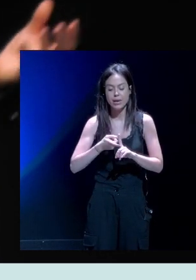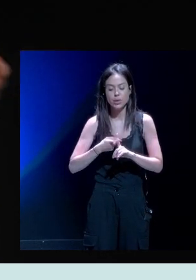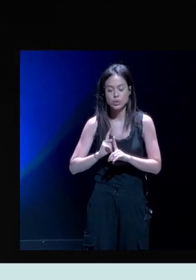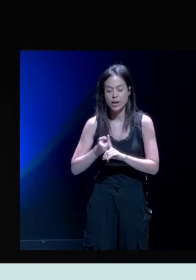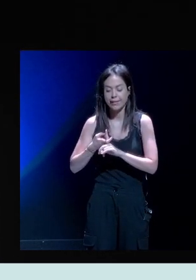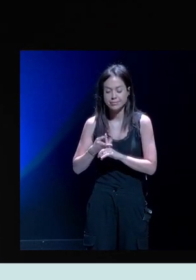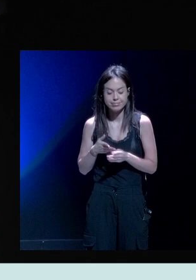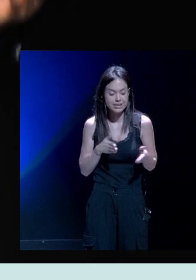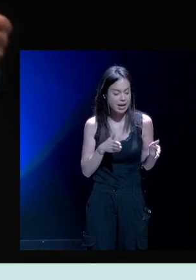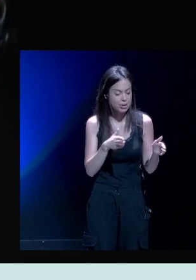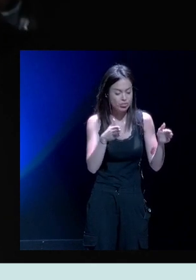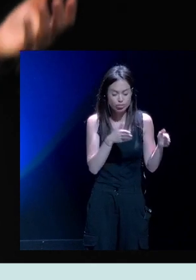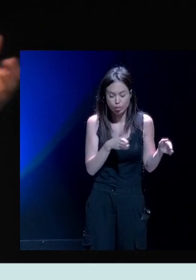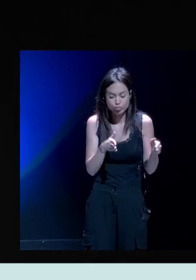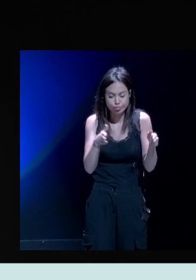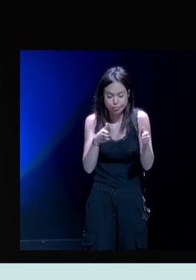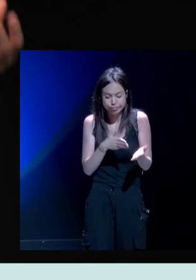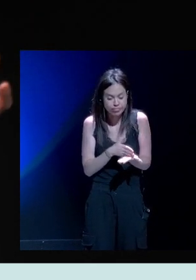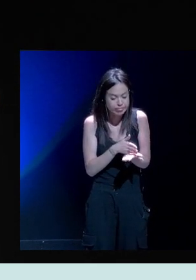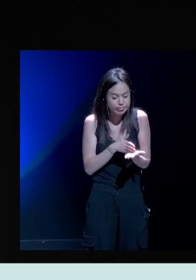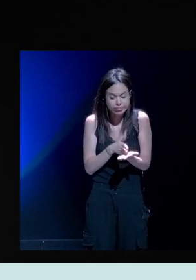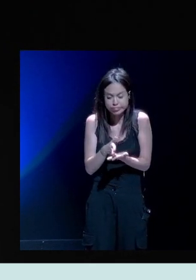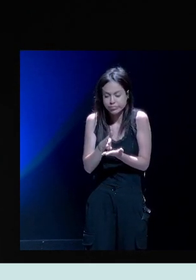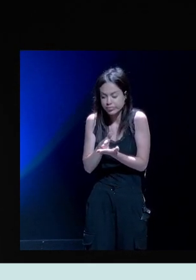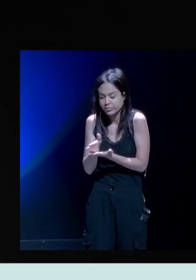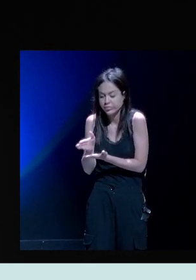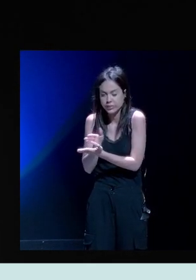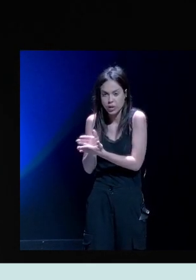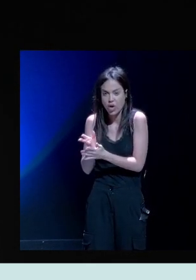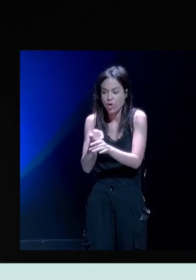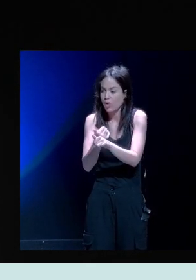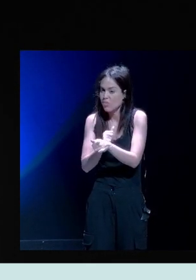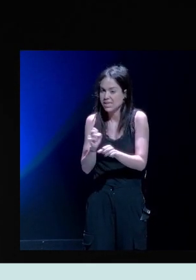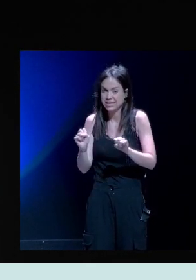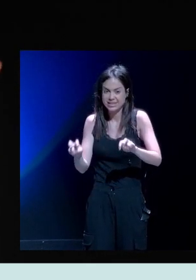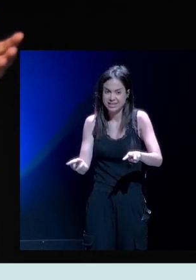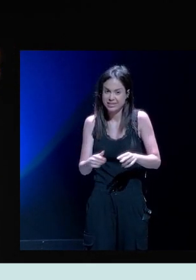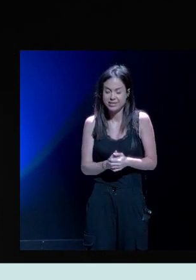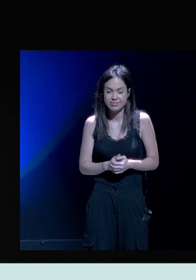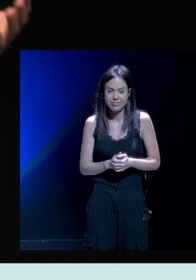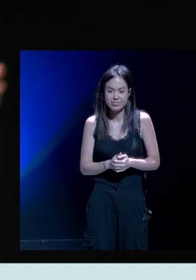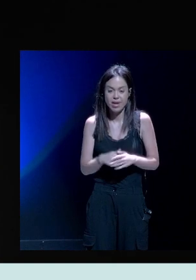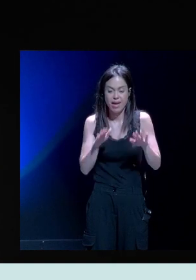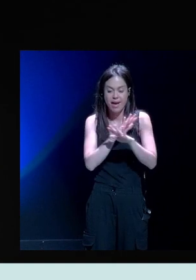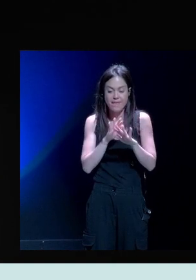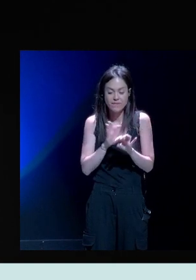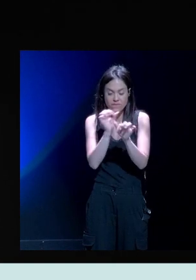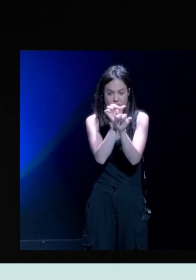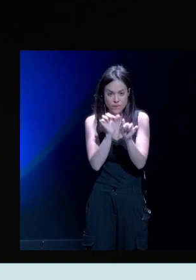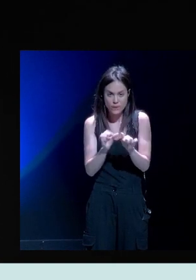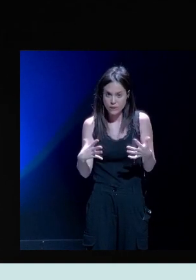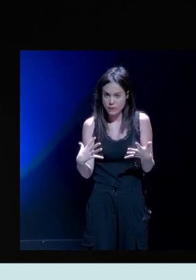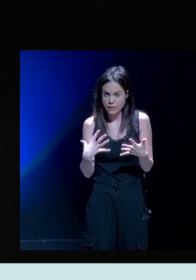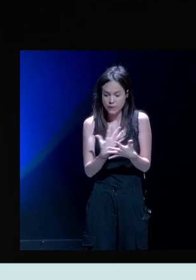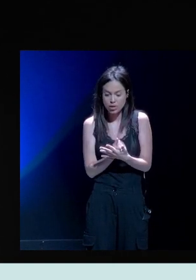para avanzar, para evolucionar, sin intentar copiar un modelo. Porque, al fin y al cabo, todos los modelos, todos los